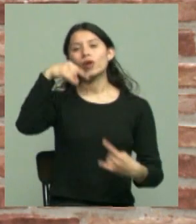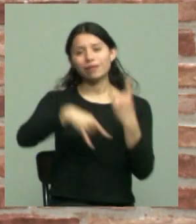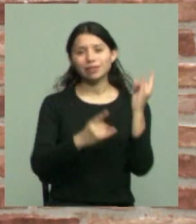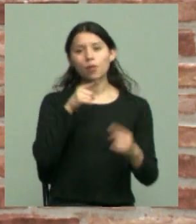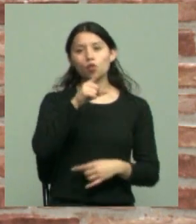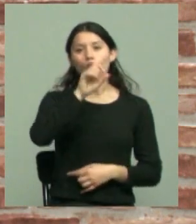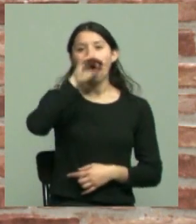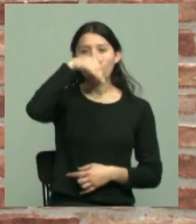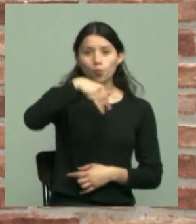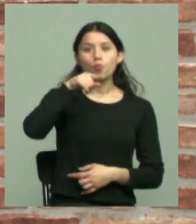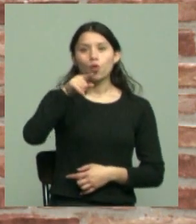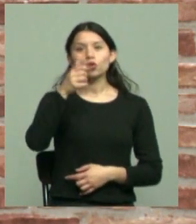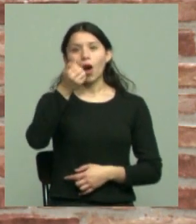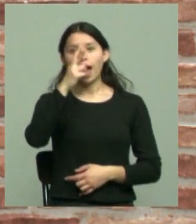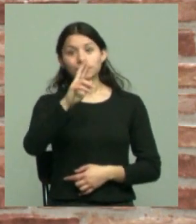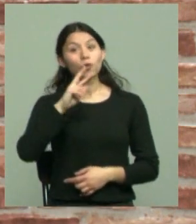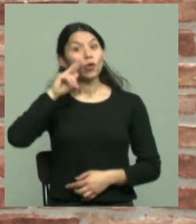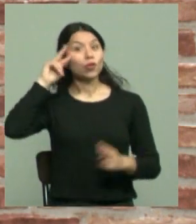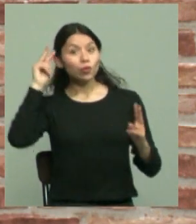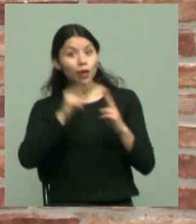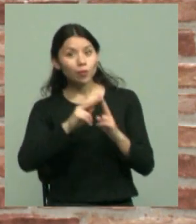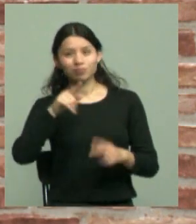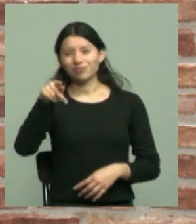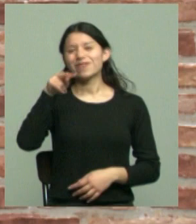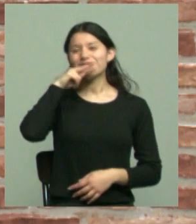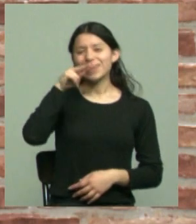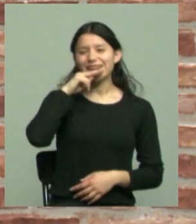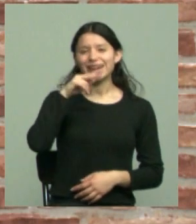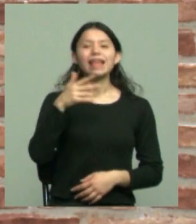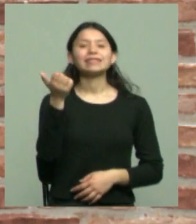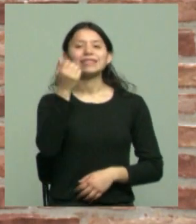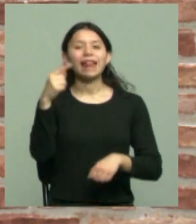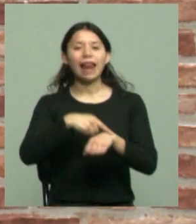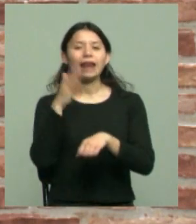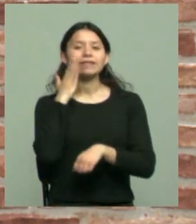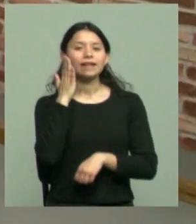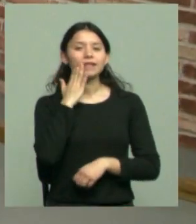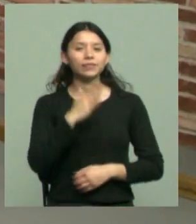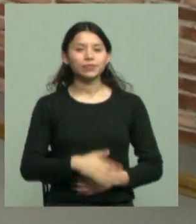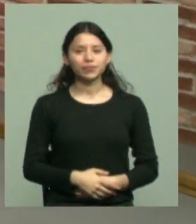www.unidiversidad.com.ar. Será hasta la próxima. El viernes a las 6 de la tarde estamos con ustedes. Muchas gracias.